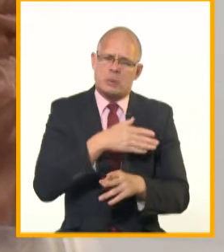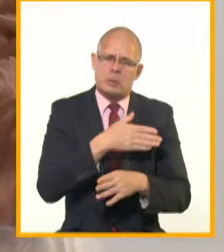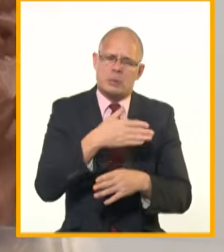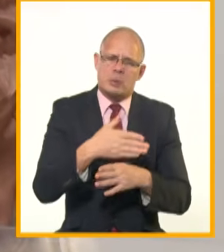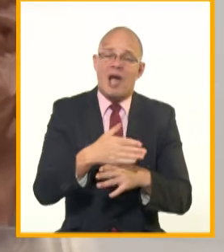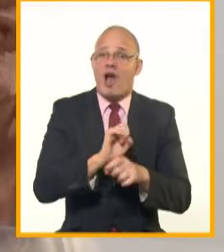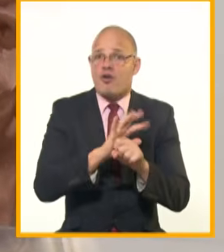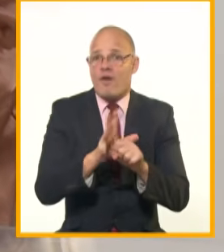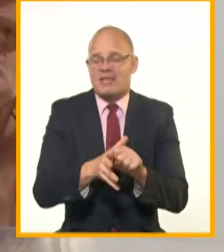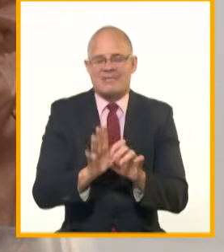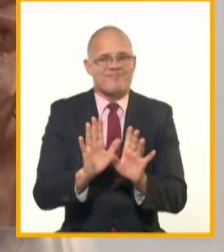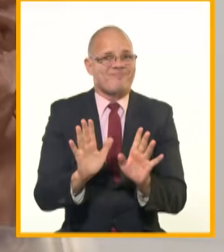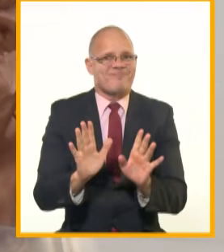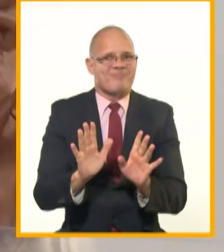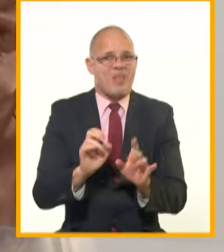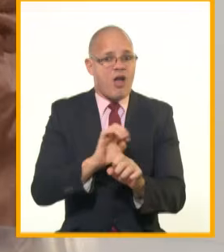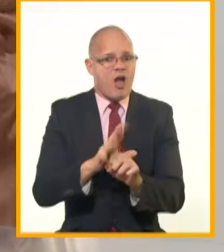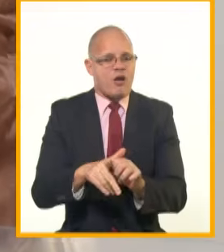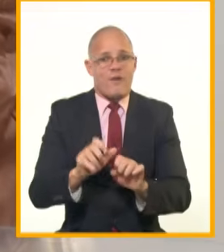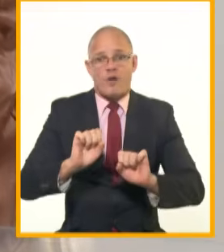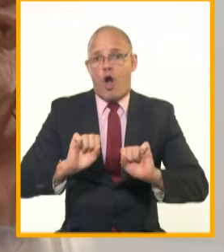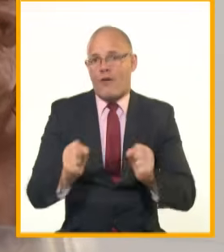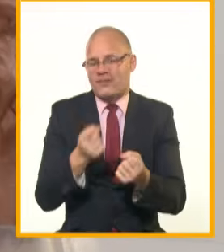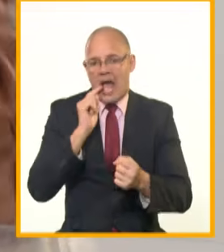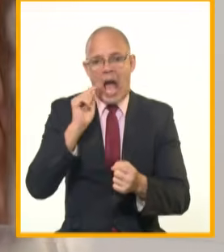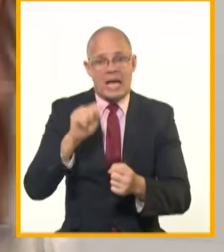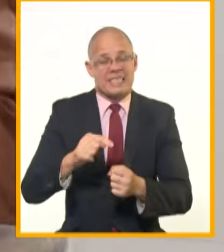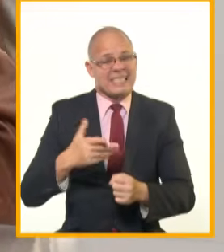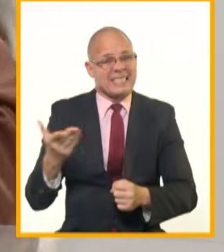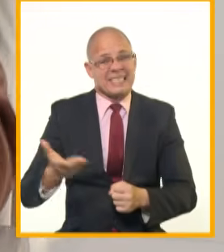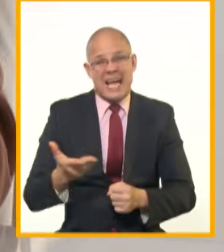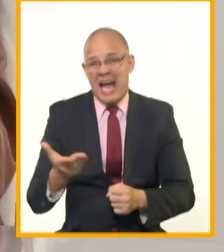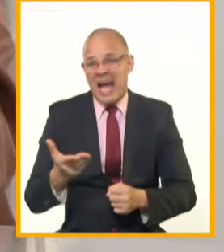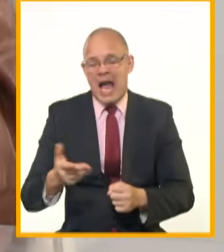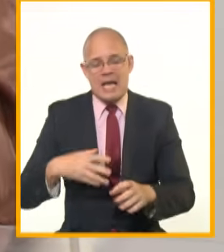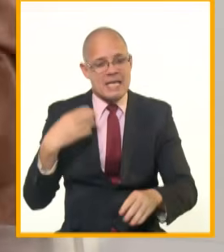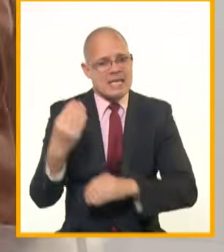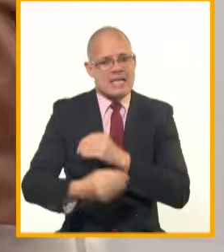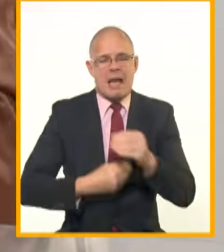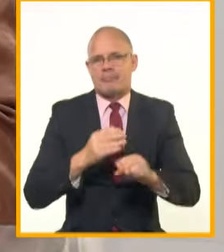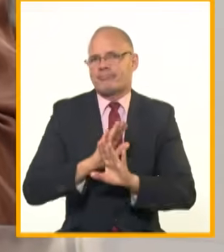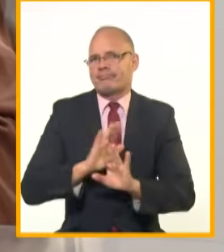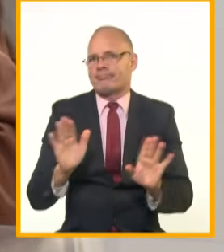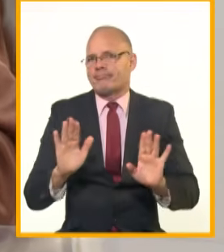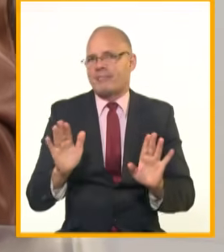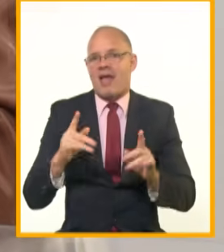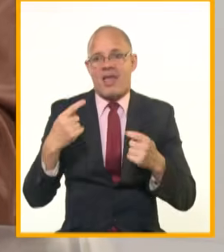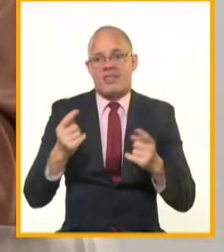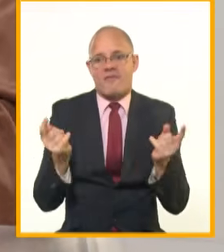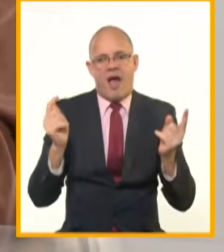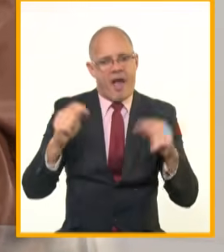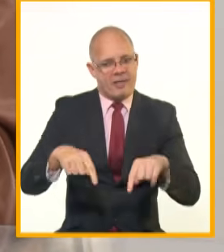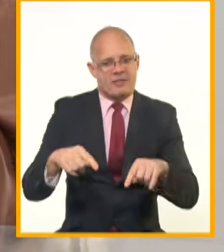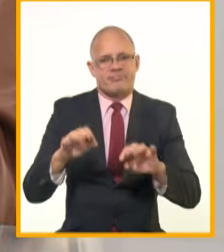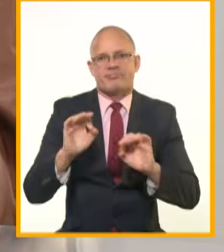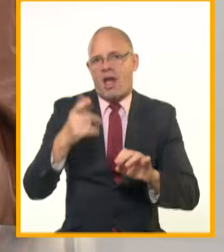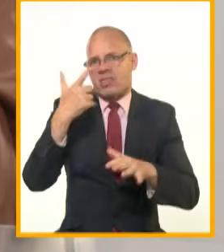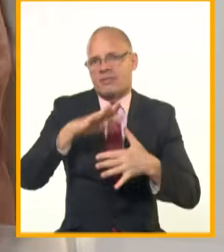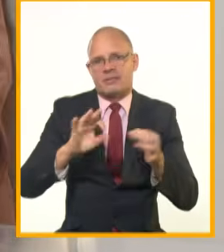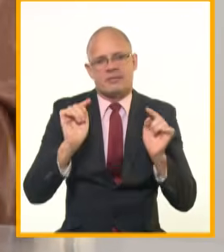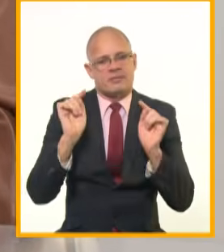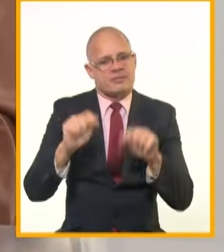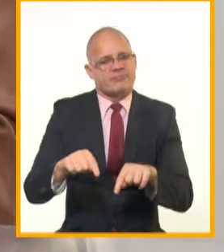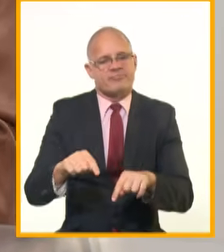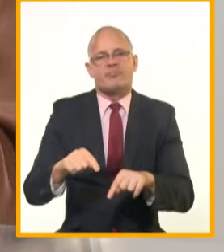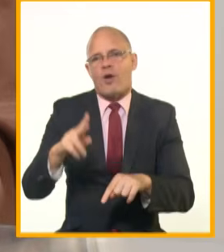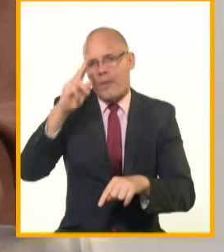Nosotros, la COVID nos obligó en tiempo récord a reestructurar y consolidar las infraestructuras de salud pública.